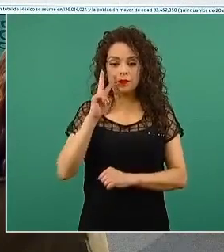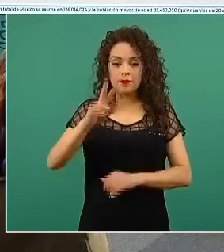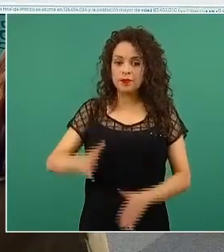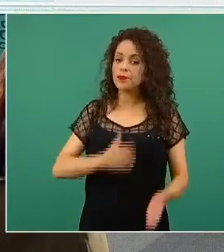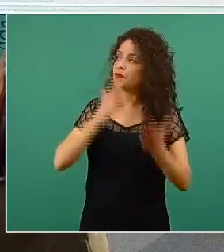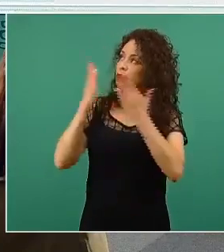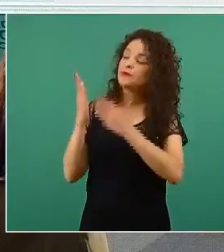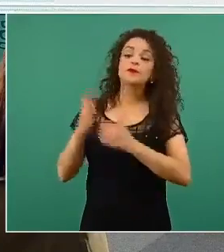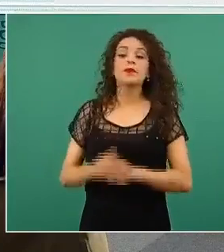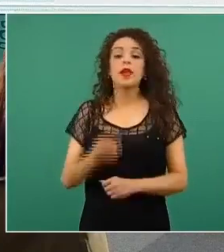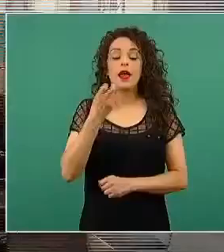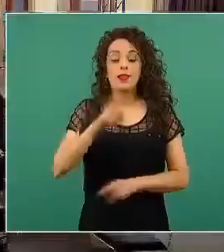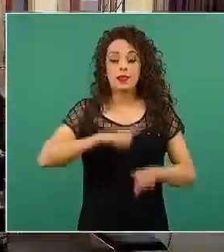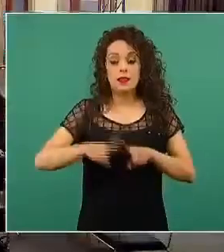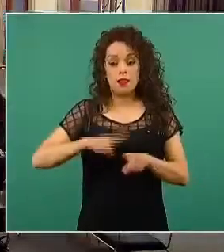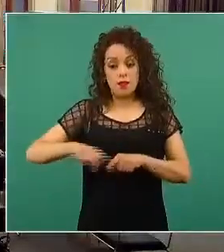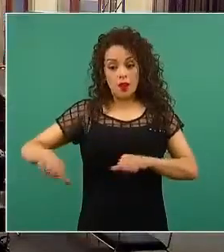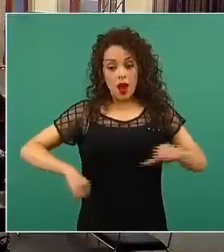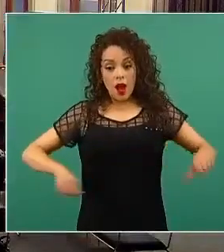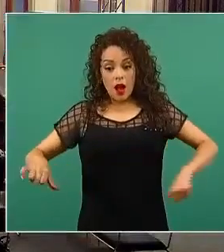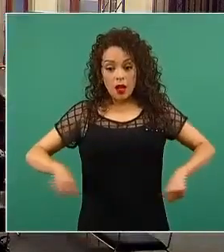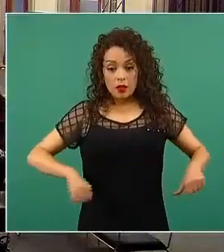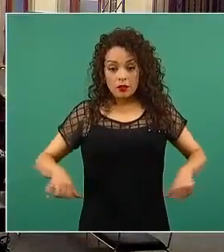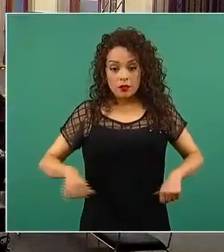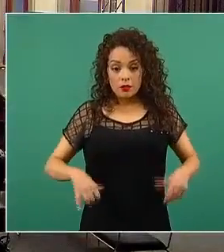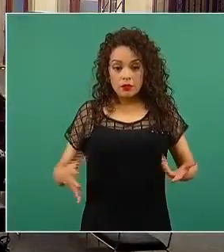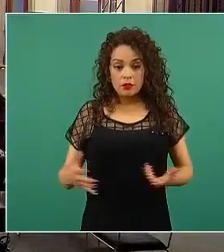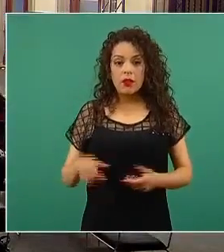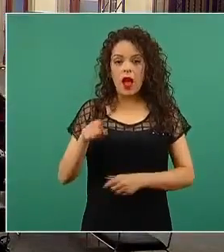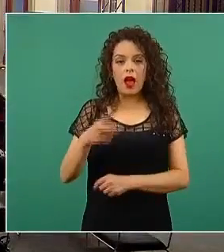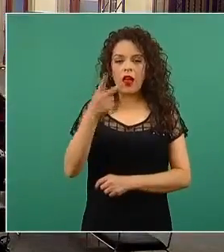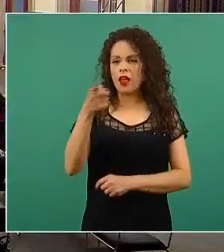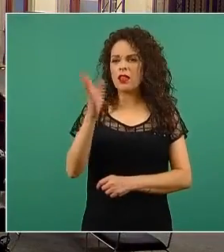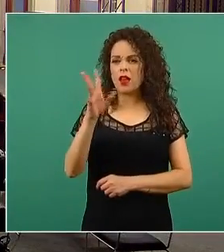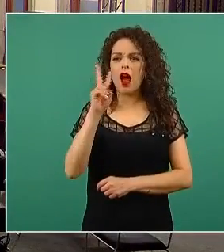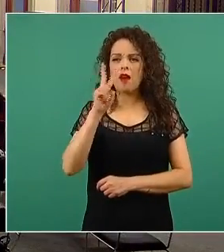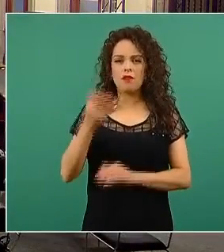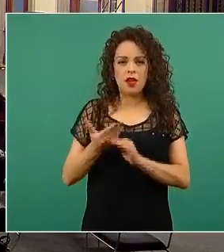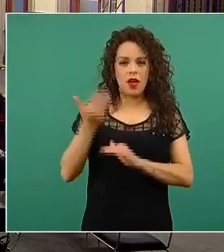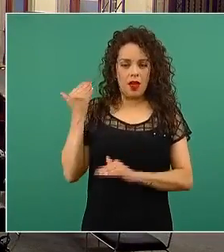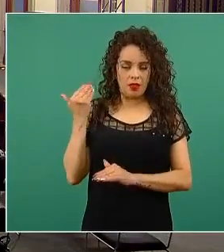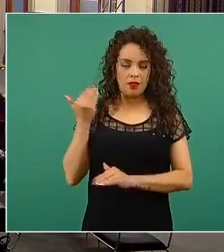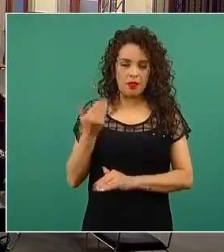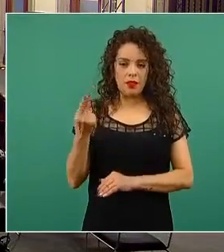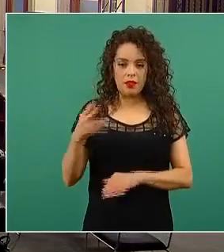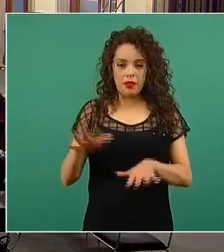a toda esta actividad, vamos a darle 2 más porque estas ya las vimos al principio.